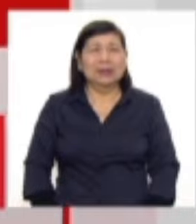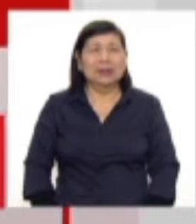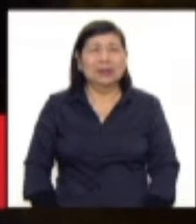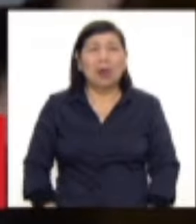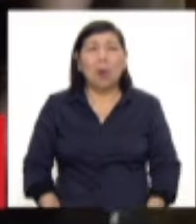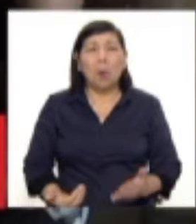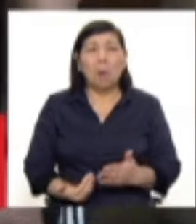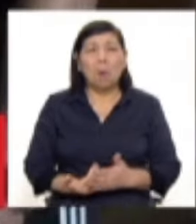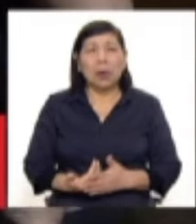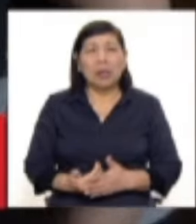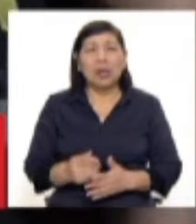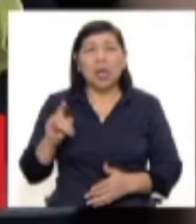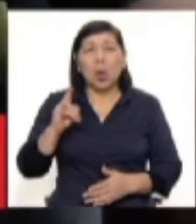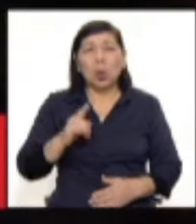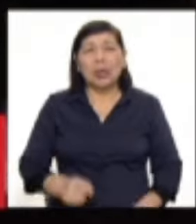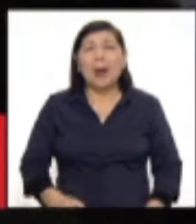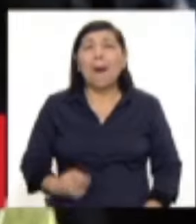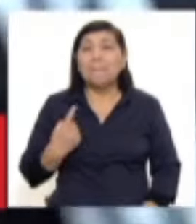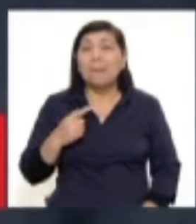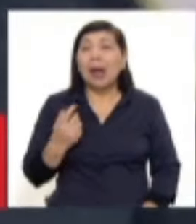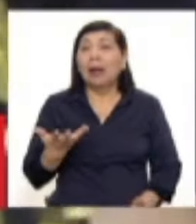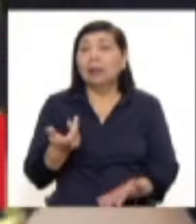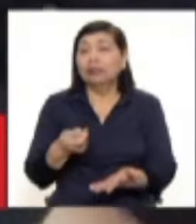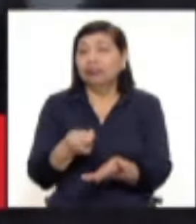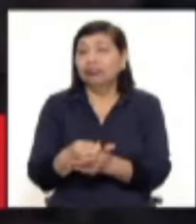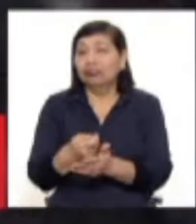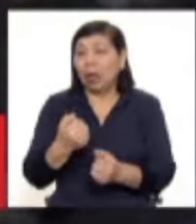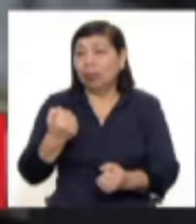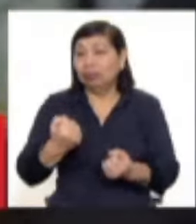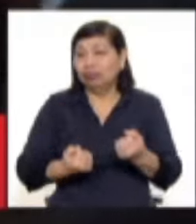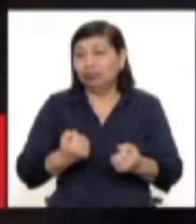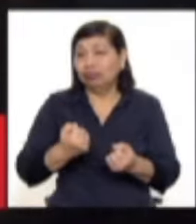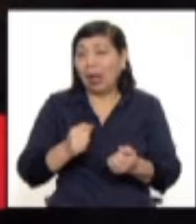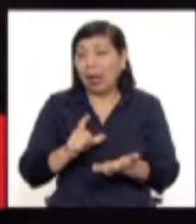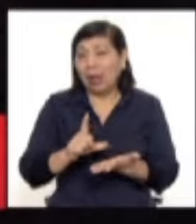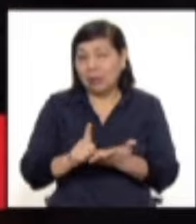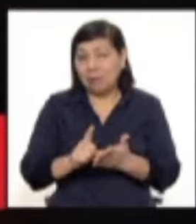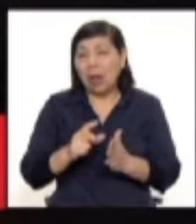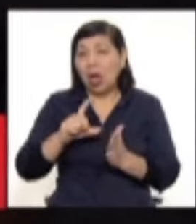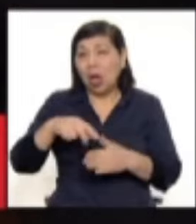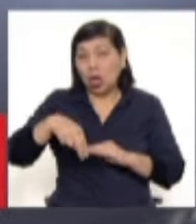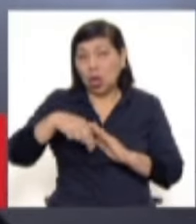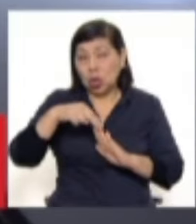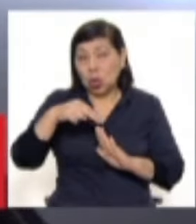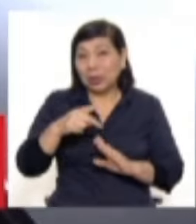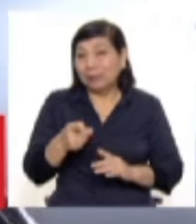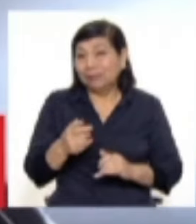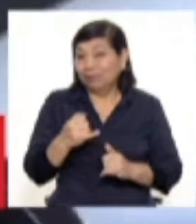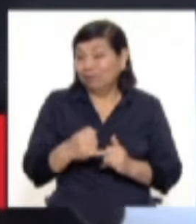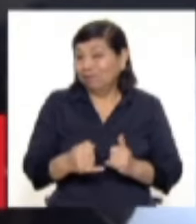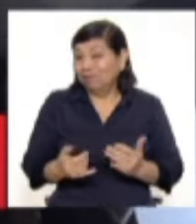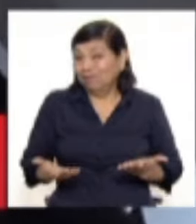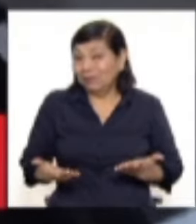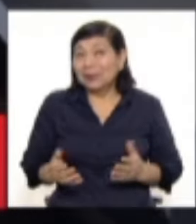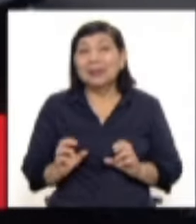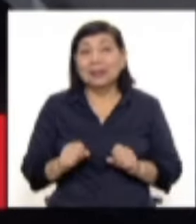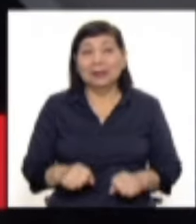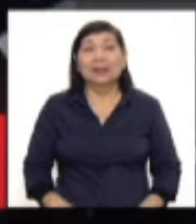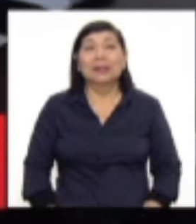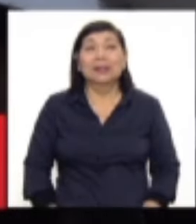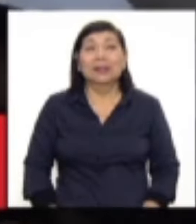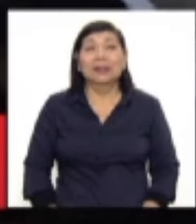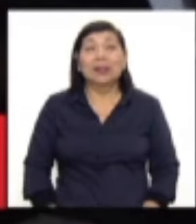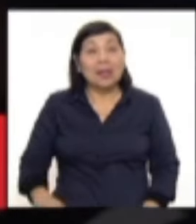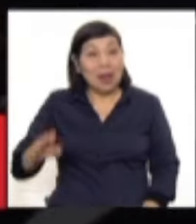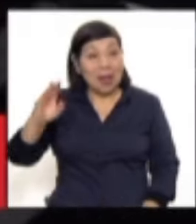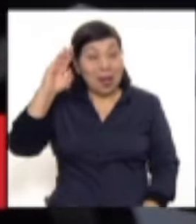es la modalidad que utilizaban para extorsionar transportistas de Lima Norte. Pero fue su último delito que cometieron,